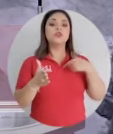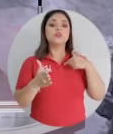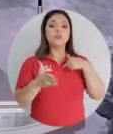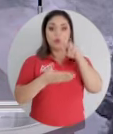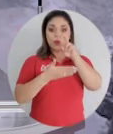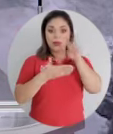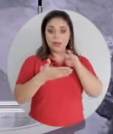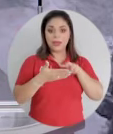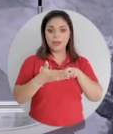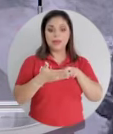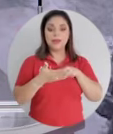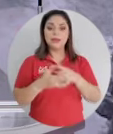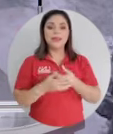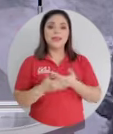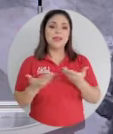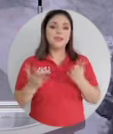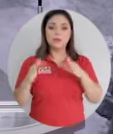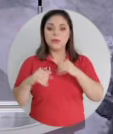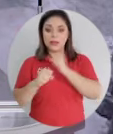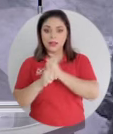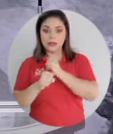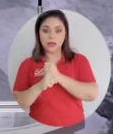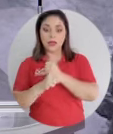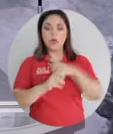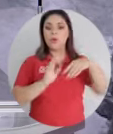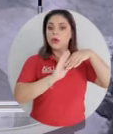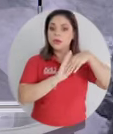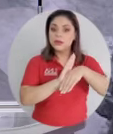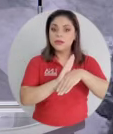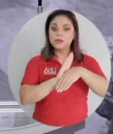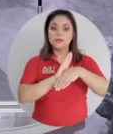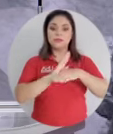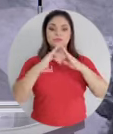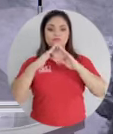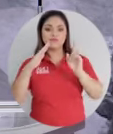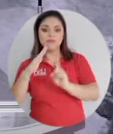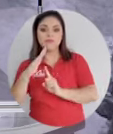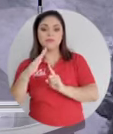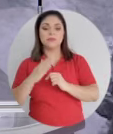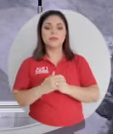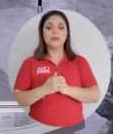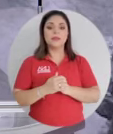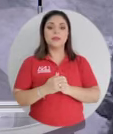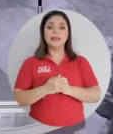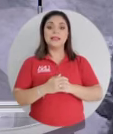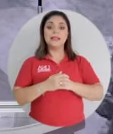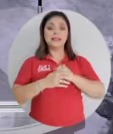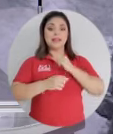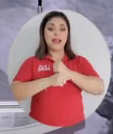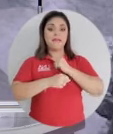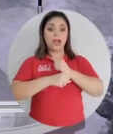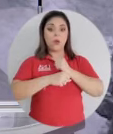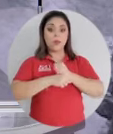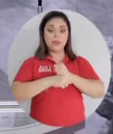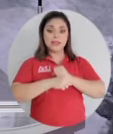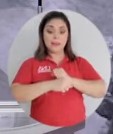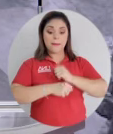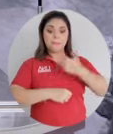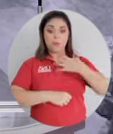supuesto, a raíz del desempleo, la crisis, el confinamiento, la pandemia y demás, el emprendimiento creció